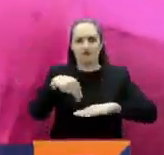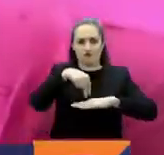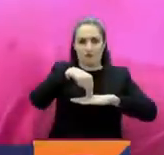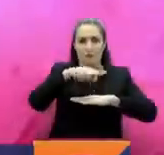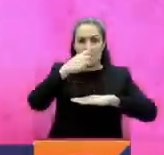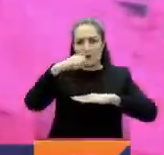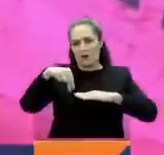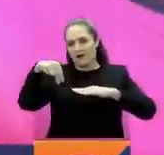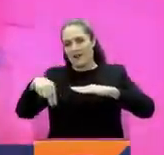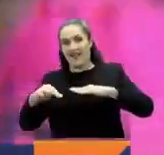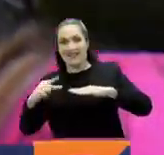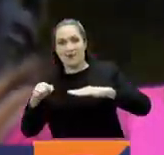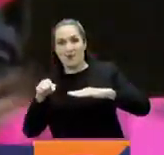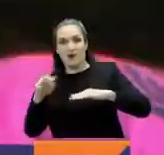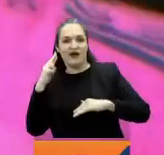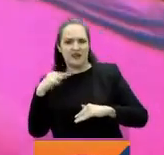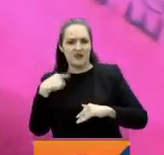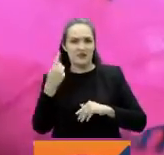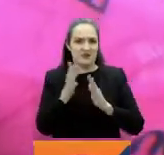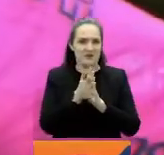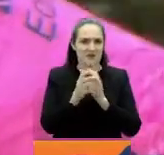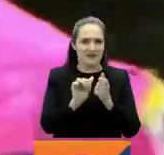deportiva les contamos todos los detalles.